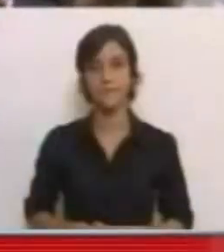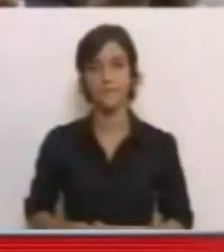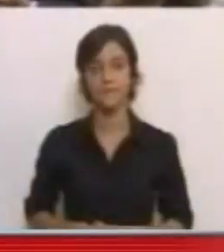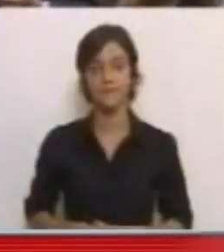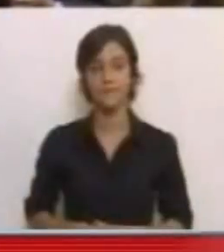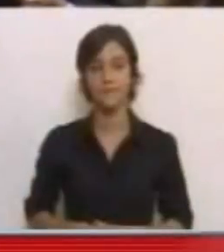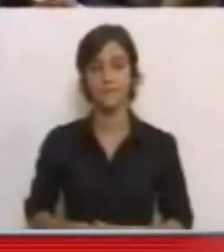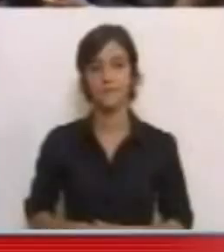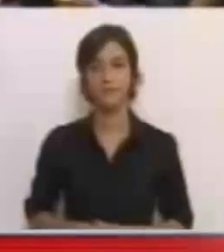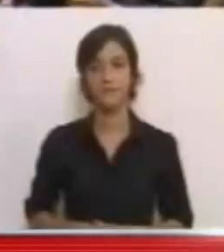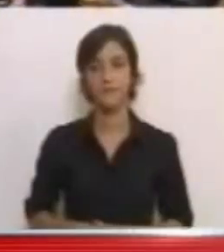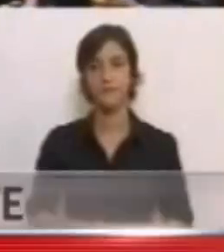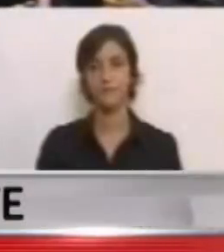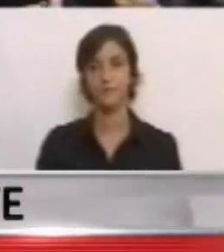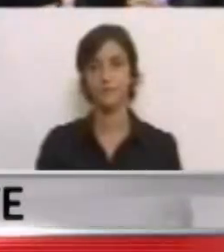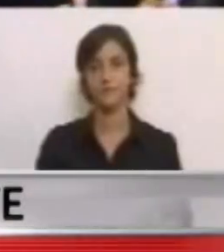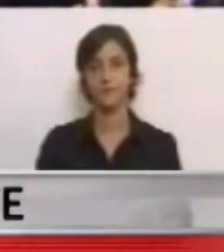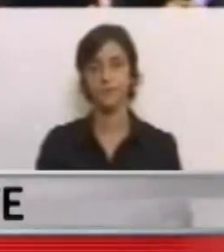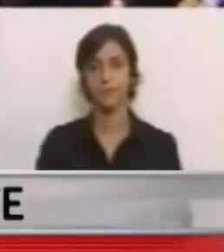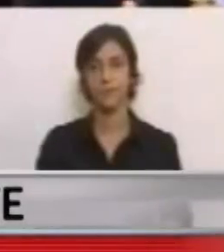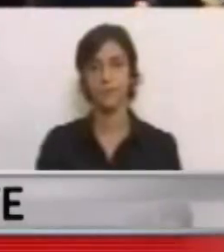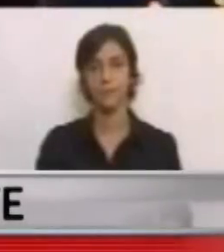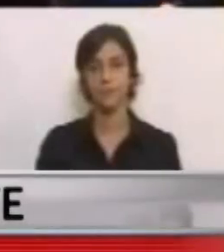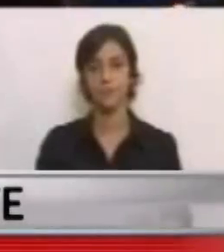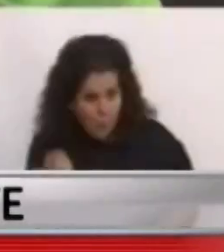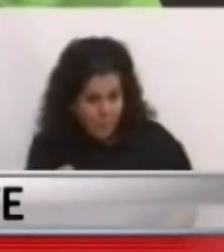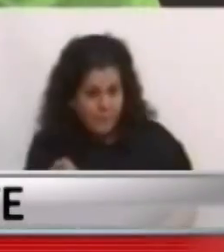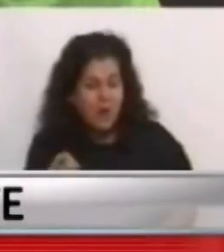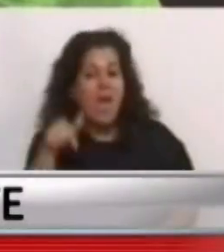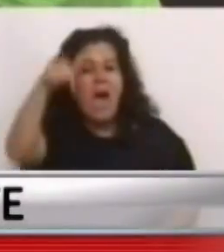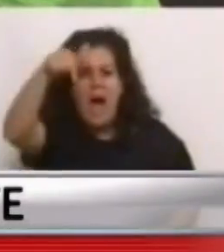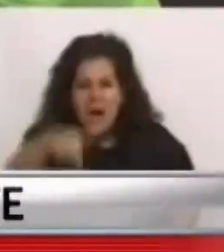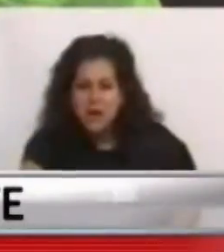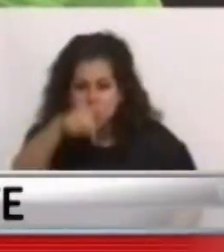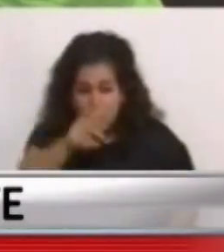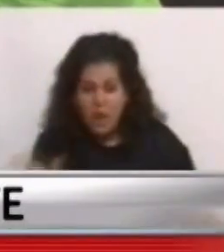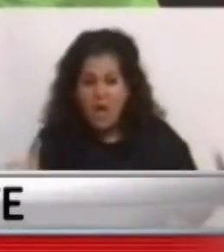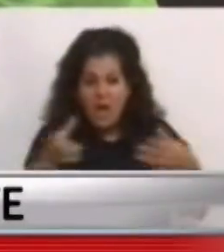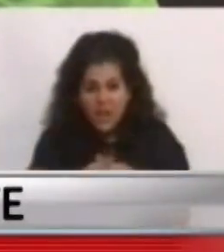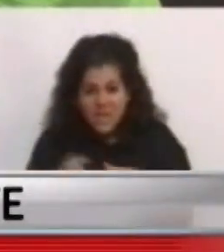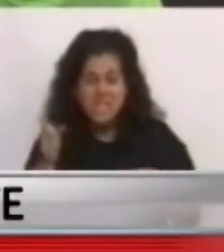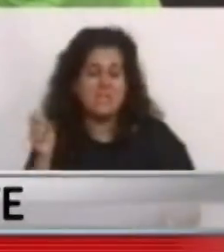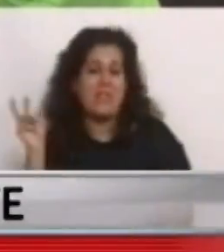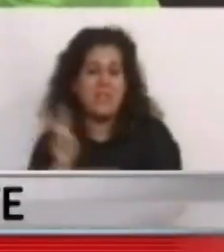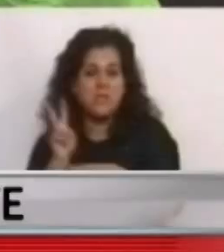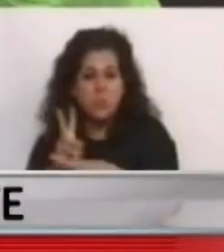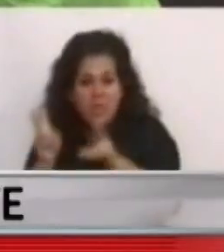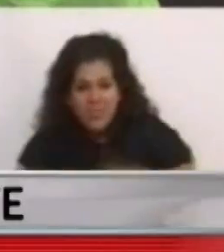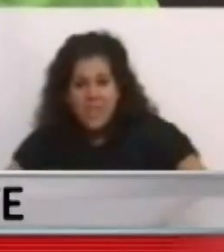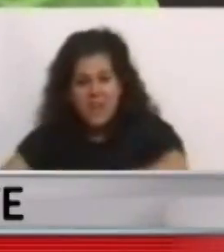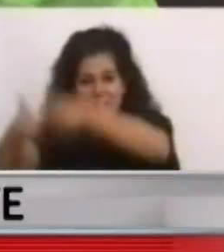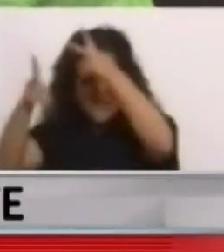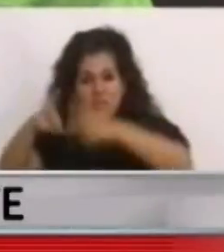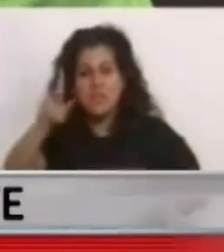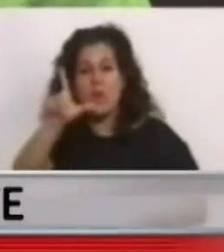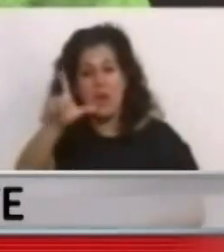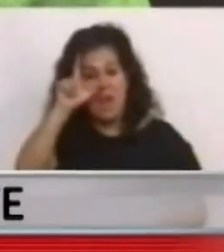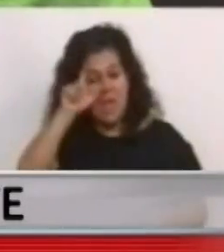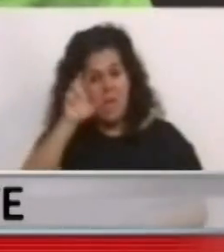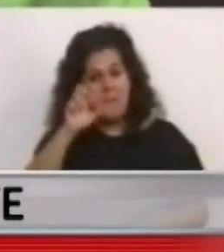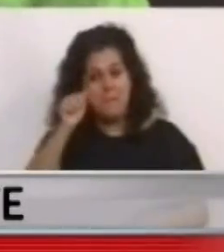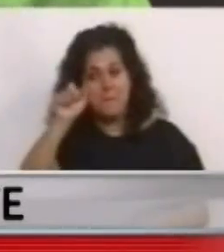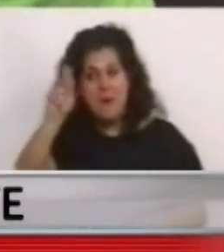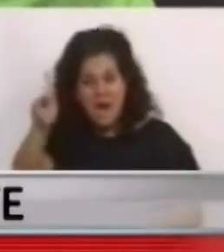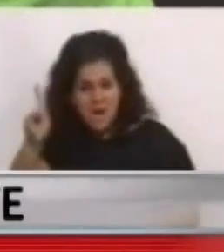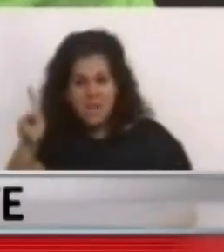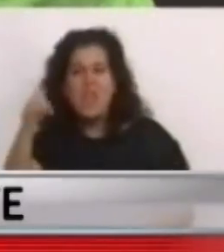jueces federales de ustedes. Esta actual agencia de seguridad del EPARC o tiene